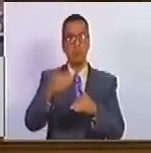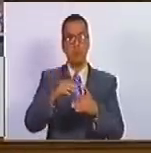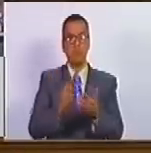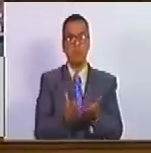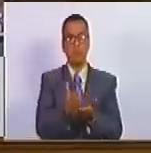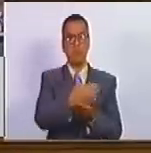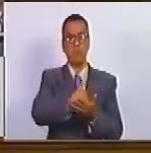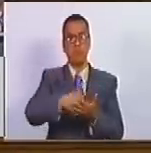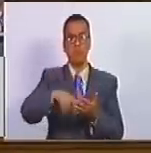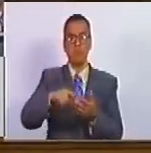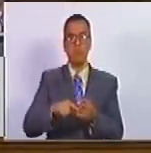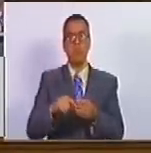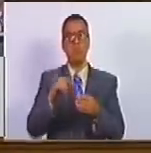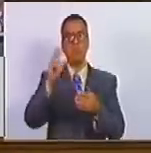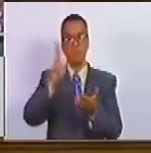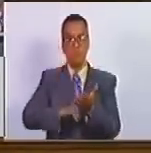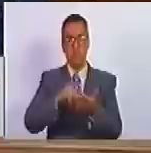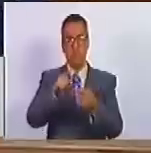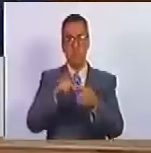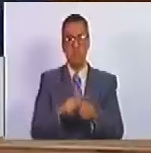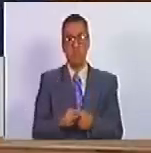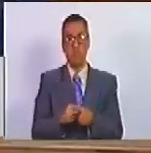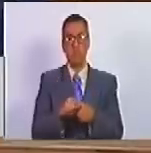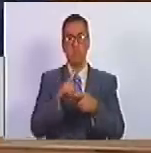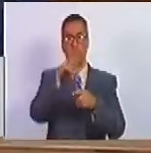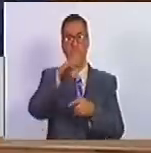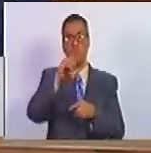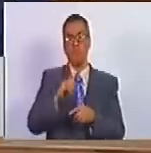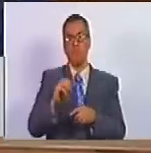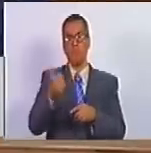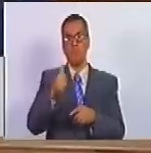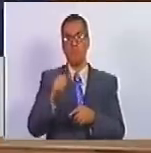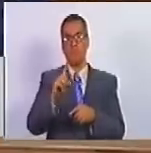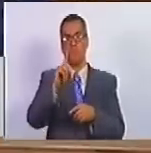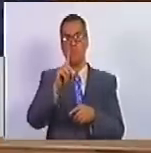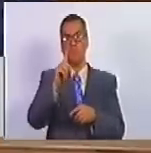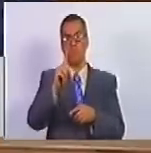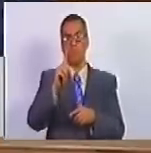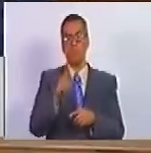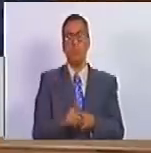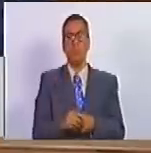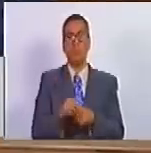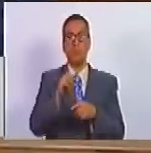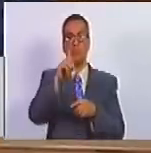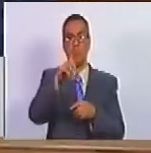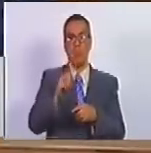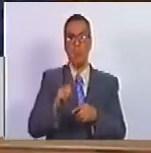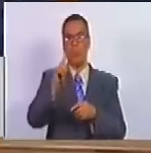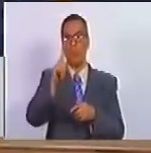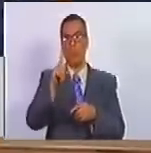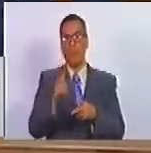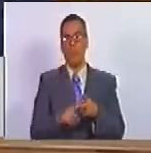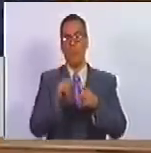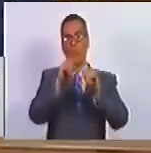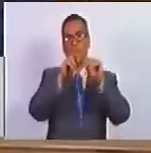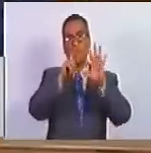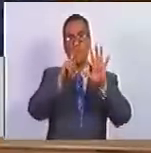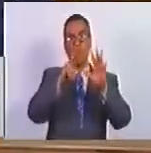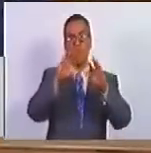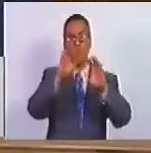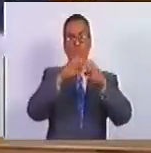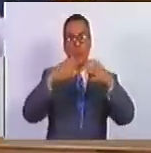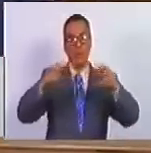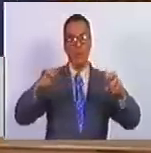supresión del artículo. Aprobada. Siguiente. Centésimo décimo primero. Se propone modificar el capítulo 7, el cual